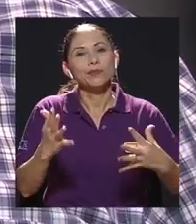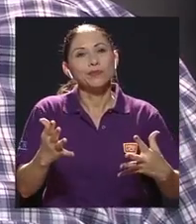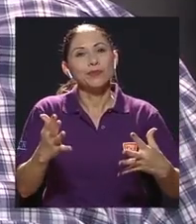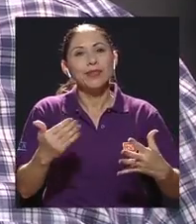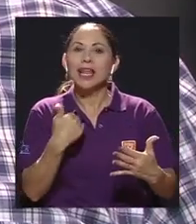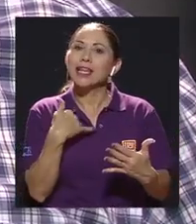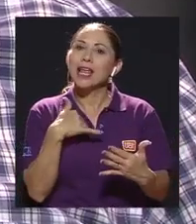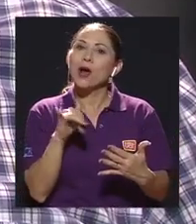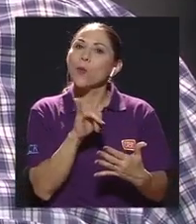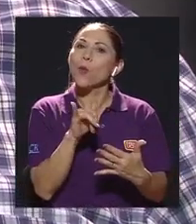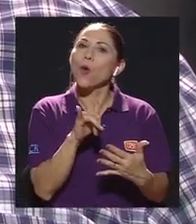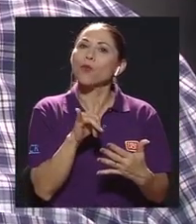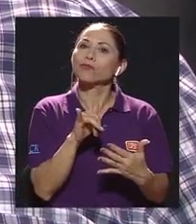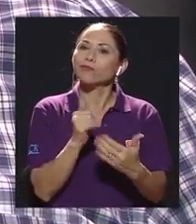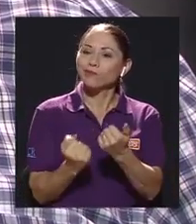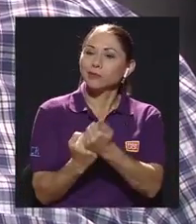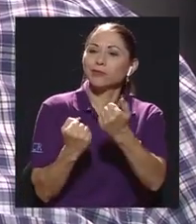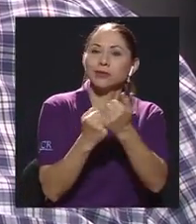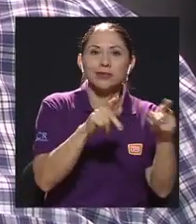carta de ciudadanía.